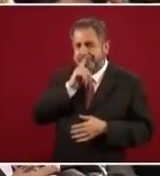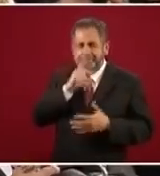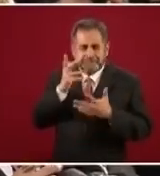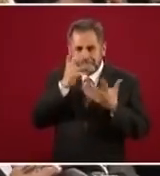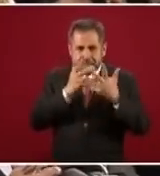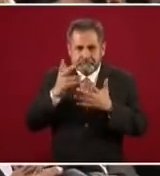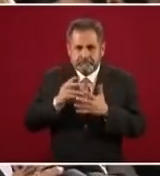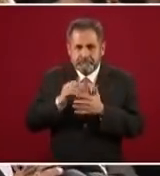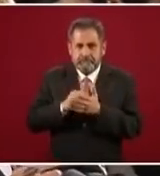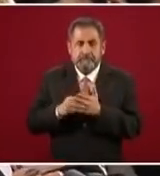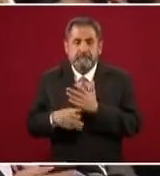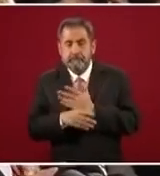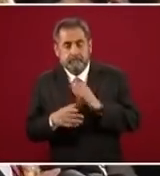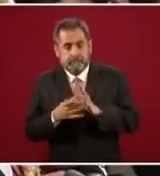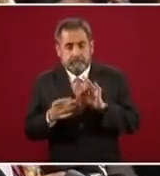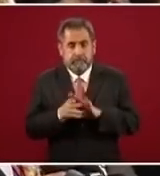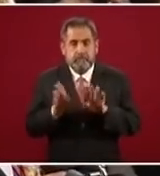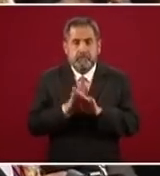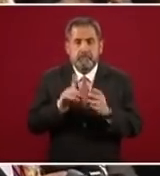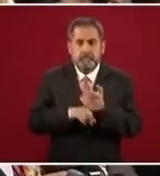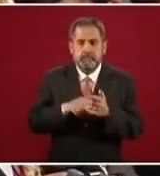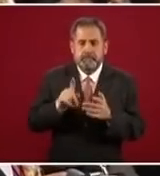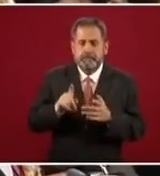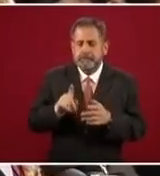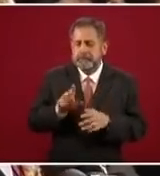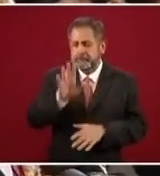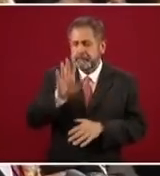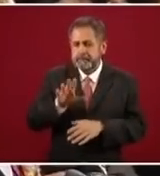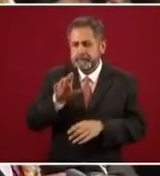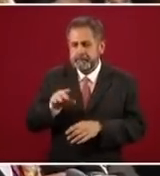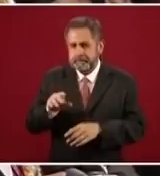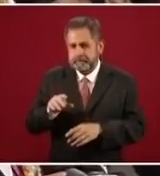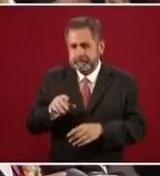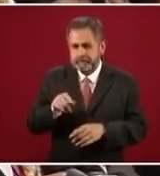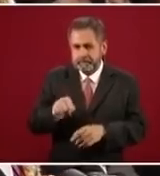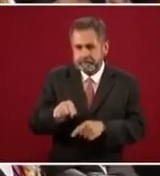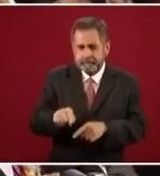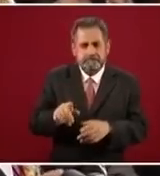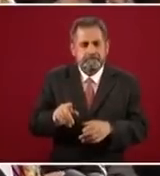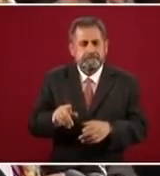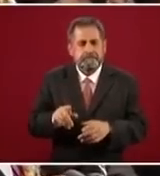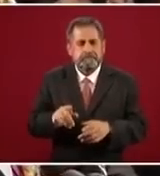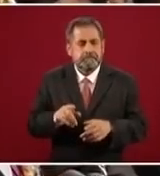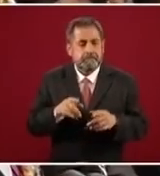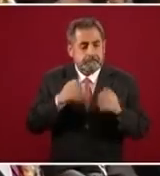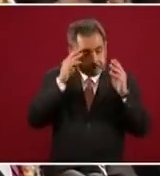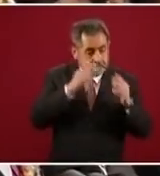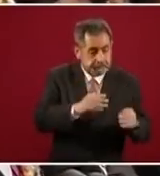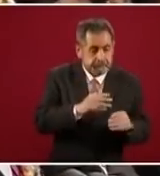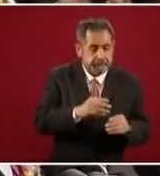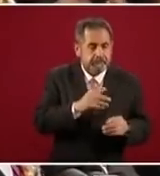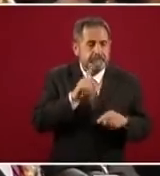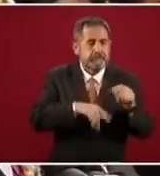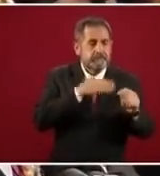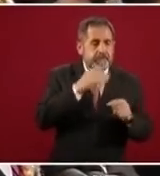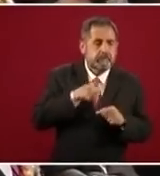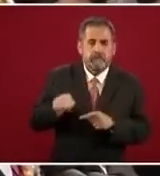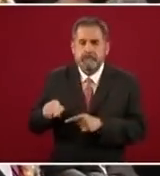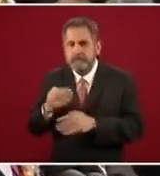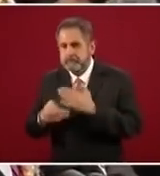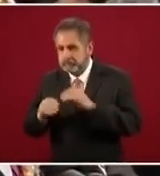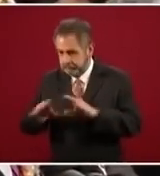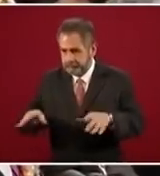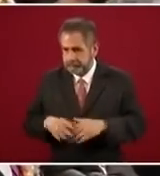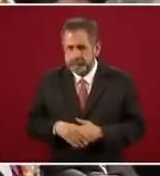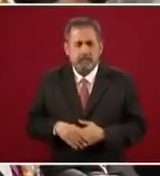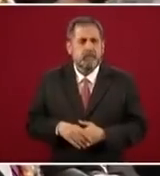poco oculto el dato con el asunto de los avances en materia de la lucha contra la corrupción. La